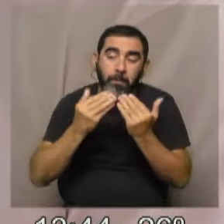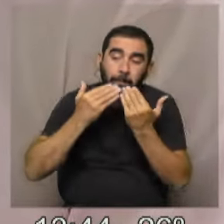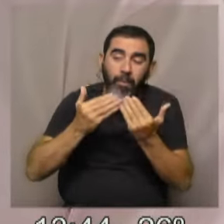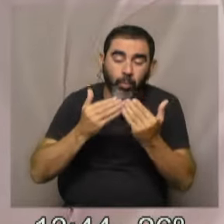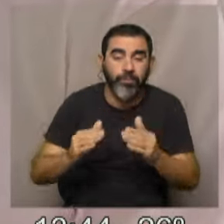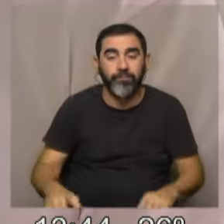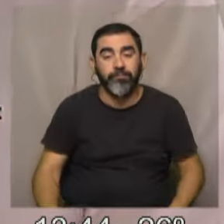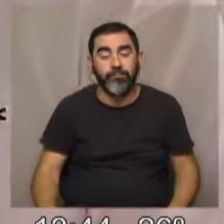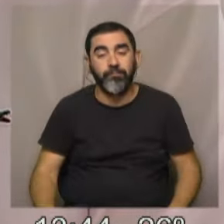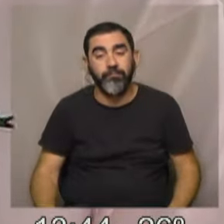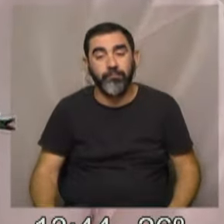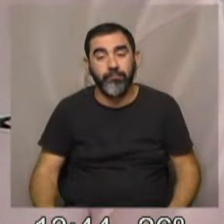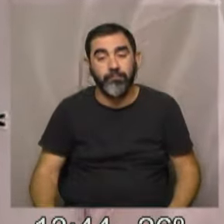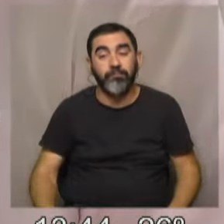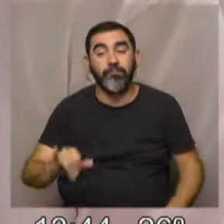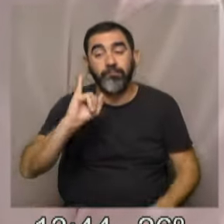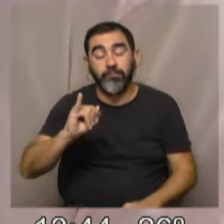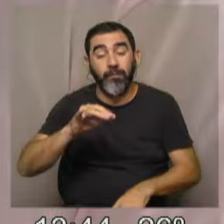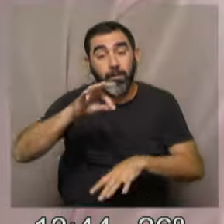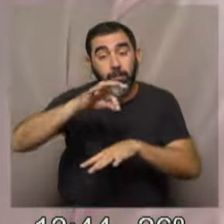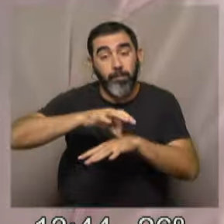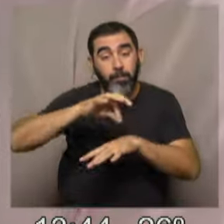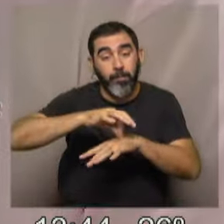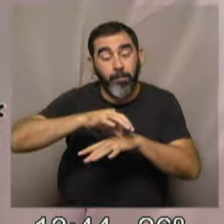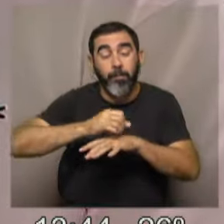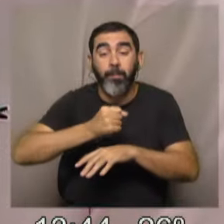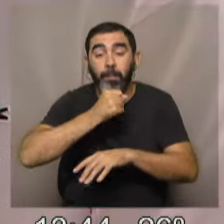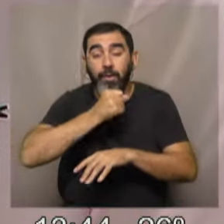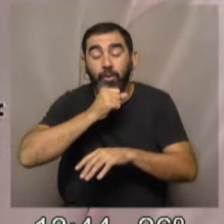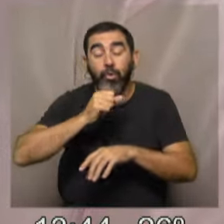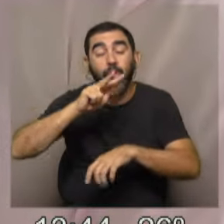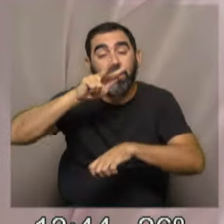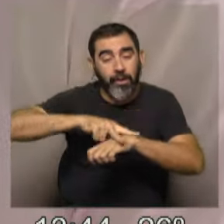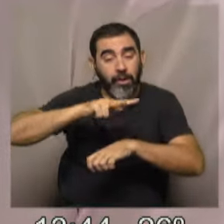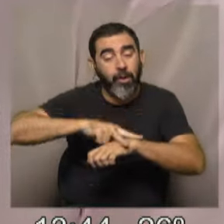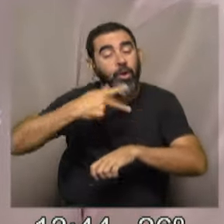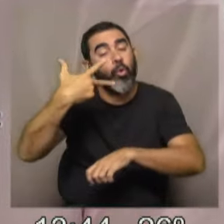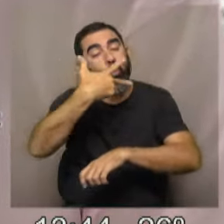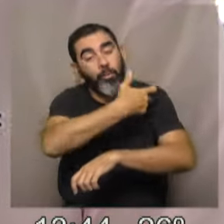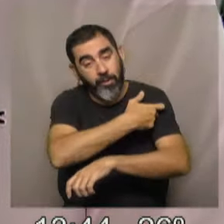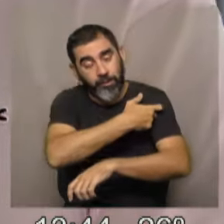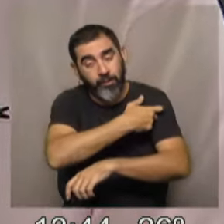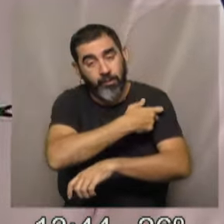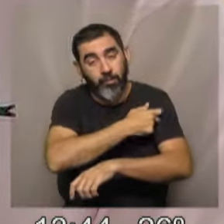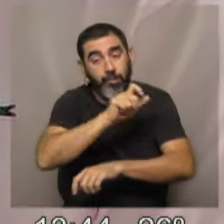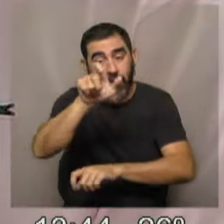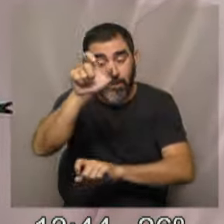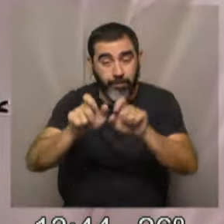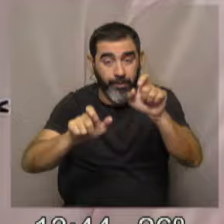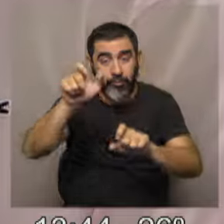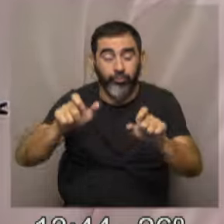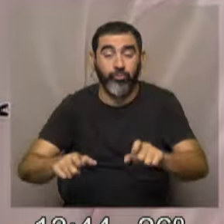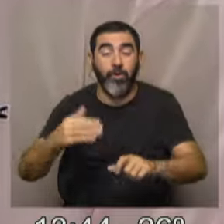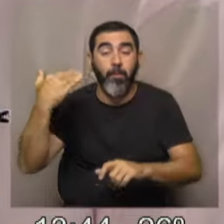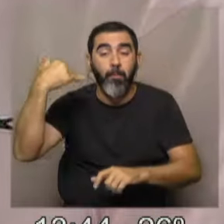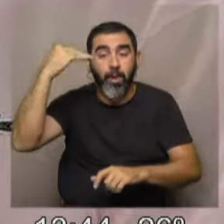y bueno, lo que sí estamos viendo es que los geriatras en su totalidad recomiendan la vacuna para esta